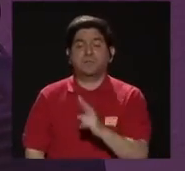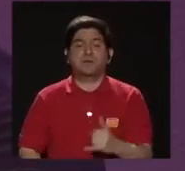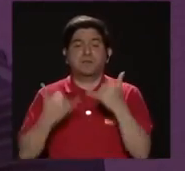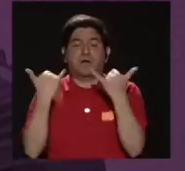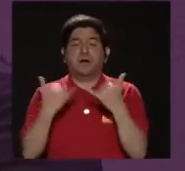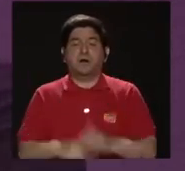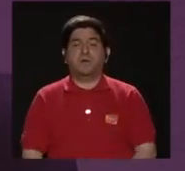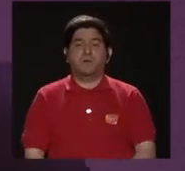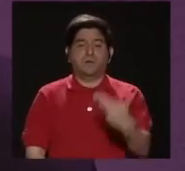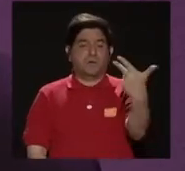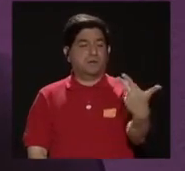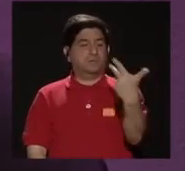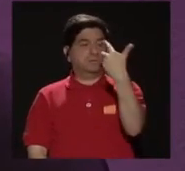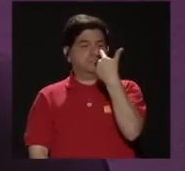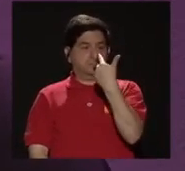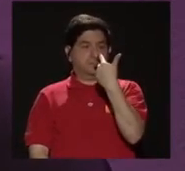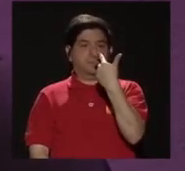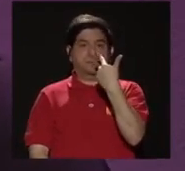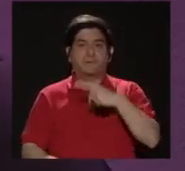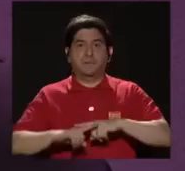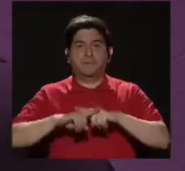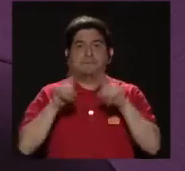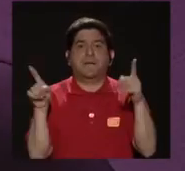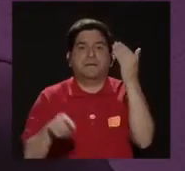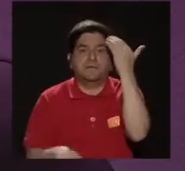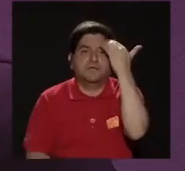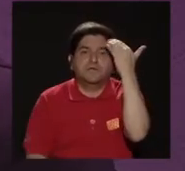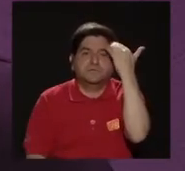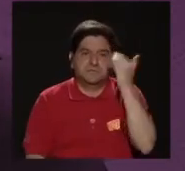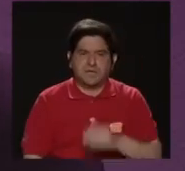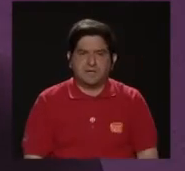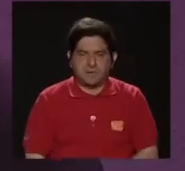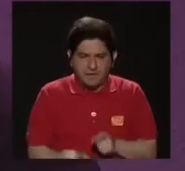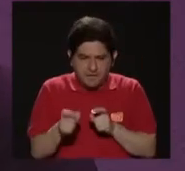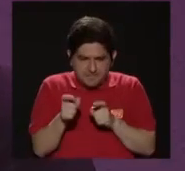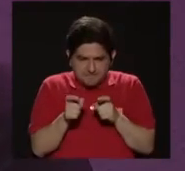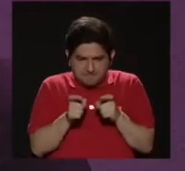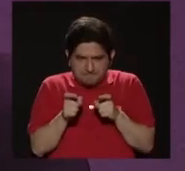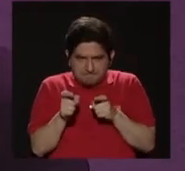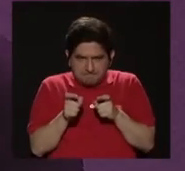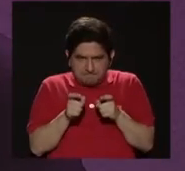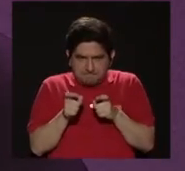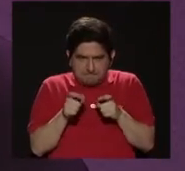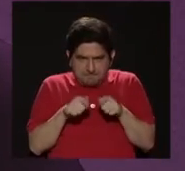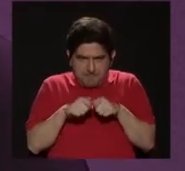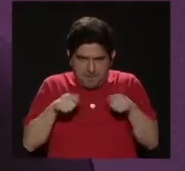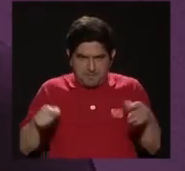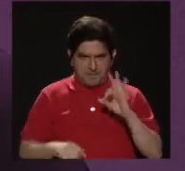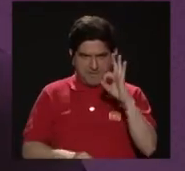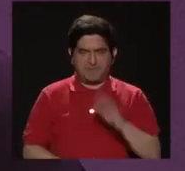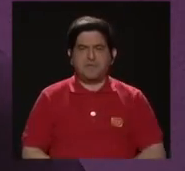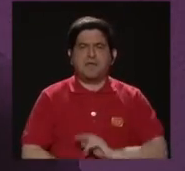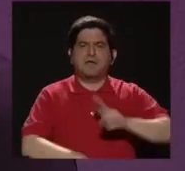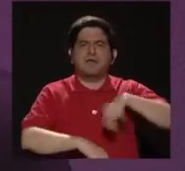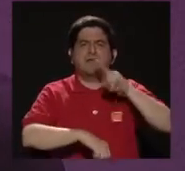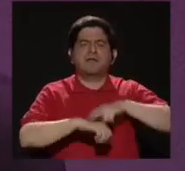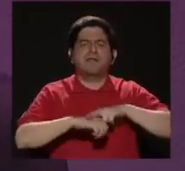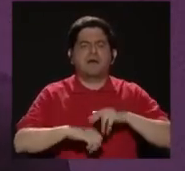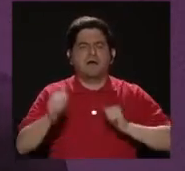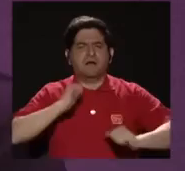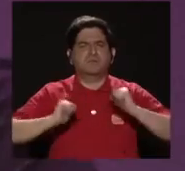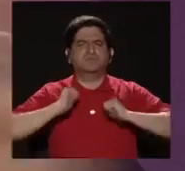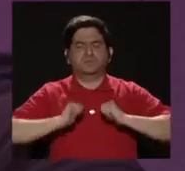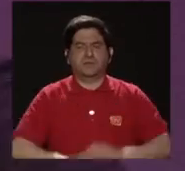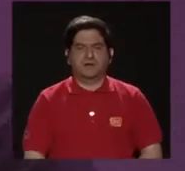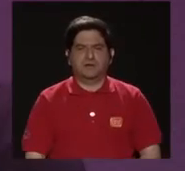la cámara aquí, pero saber medirla y contenerla. Actuar con naturalidad, como dijo